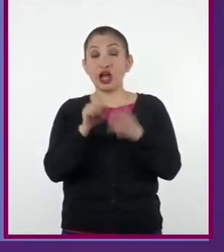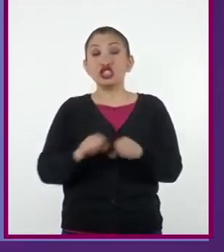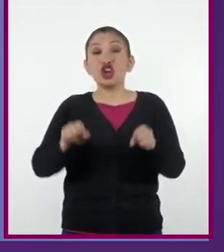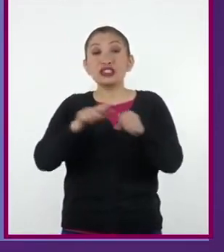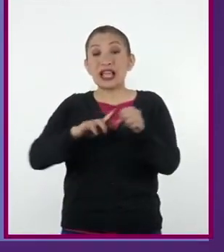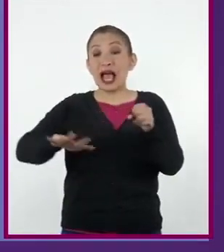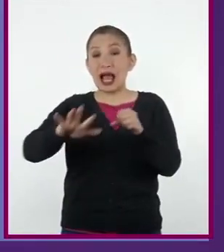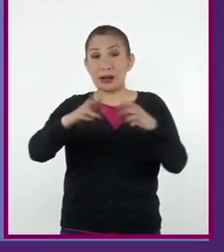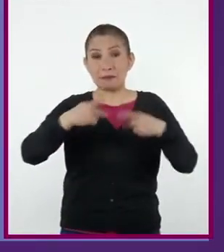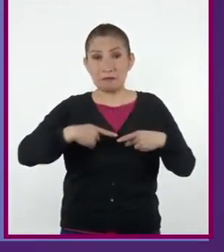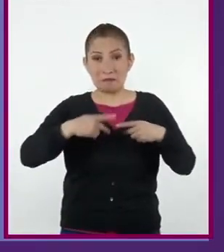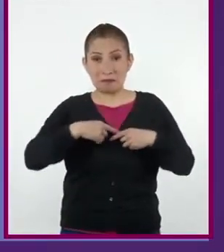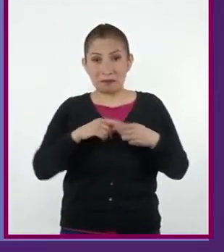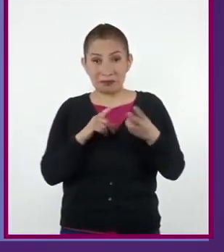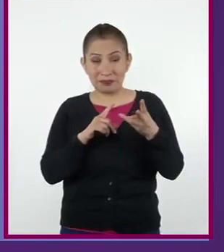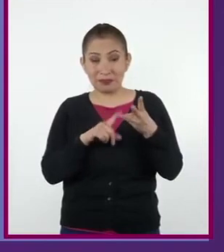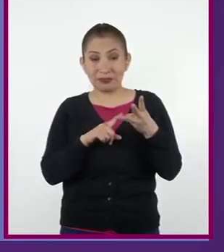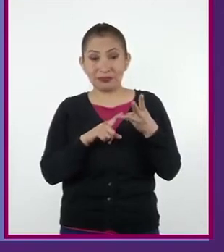social